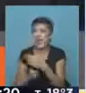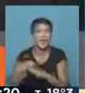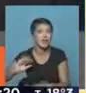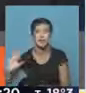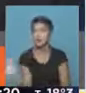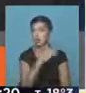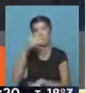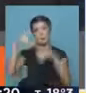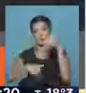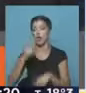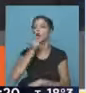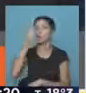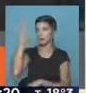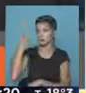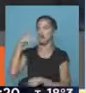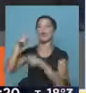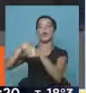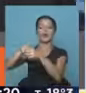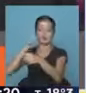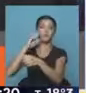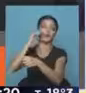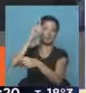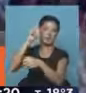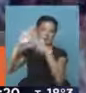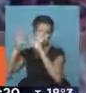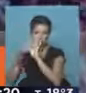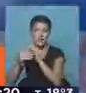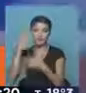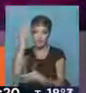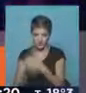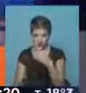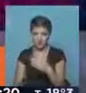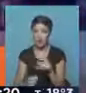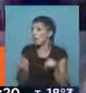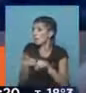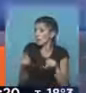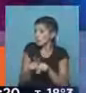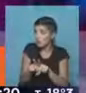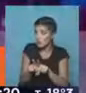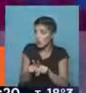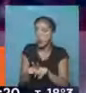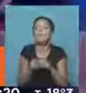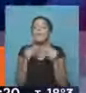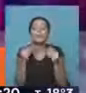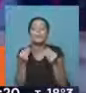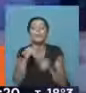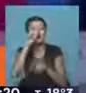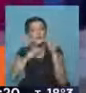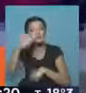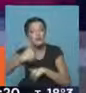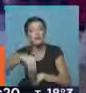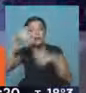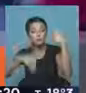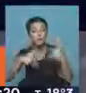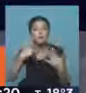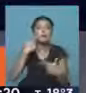elecciones. Se equivocaron con el Brexit. Y es por esta razón, porque el número de indecisos y el